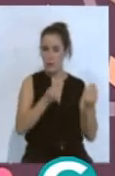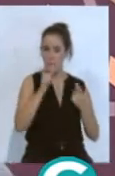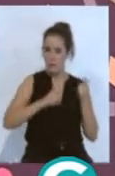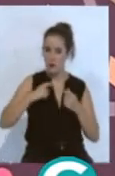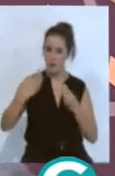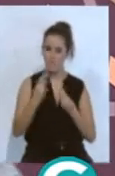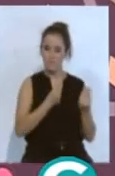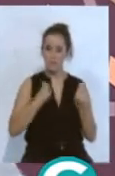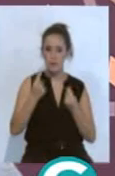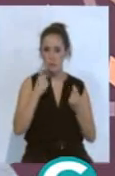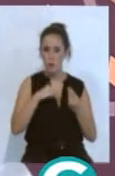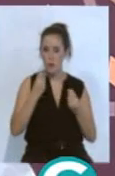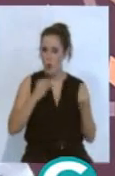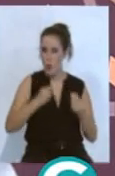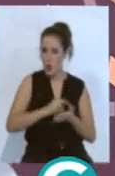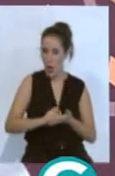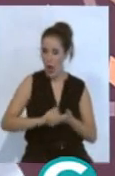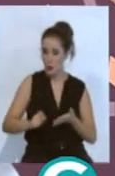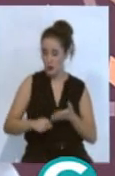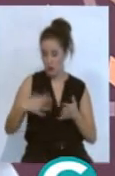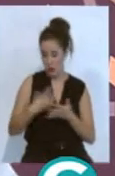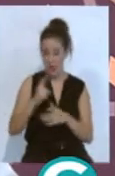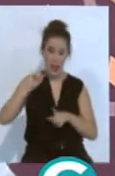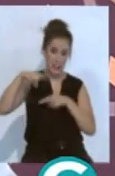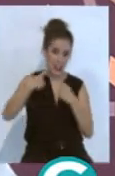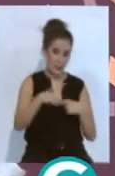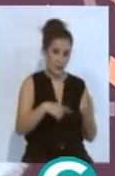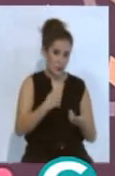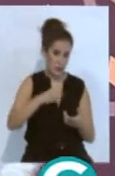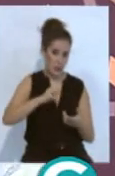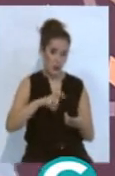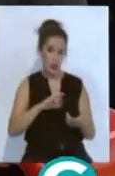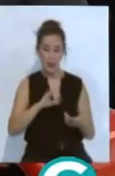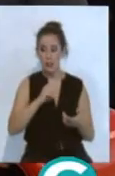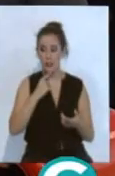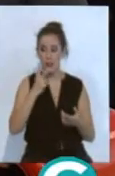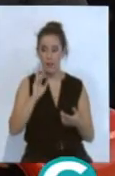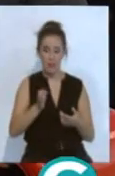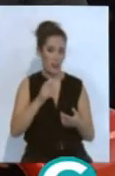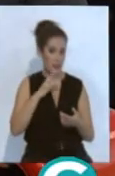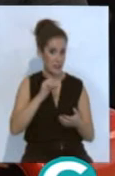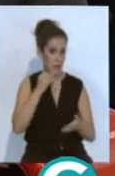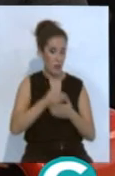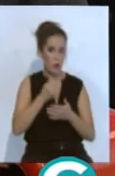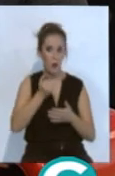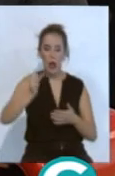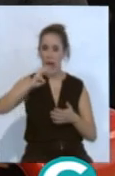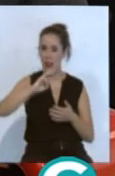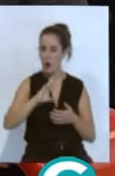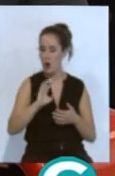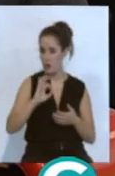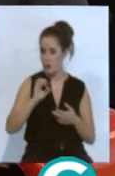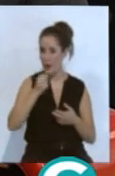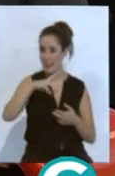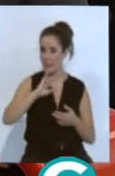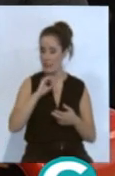muy buenos autores en toda esta trayectoria que ha tenido, ¿eh, Manolín? Porque, sí, cuando vamos, se aburría. Juan Carlos, Martín, empezamos claro, a añadir